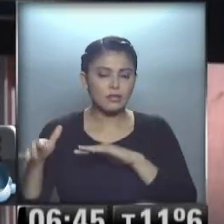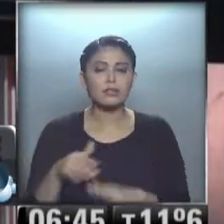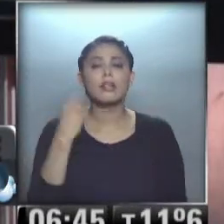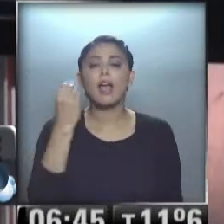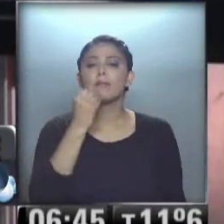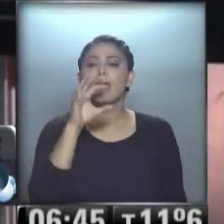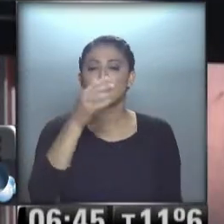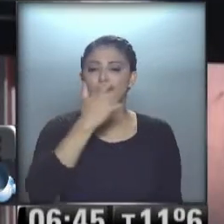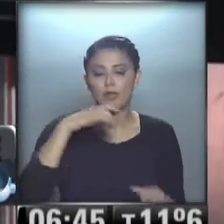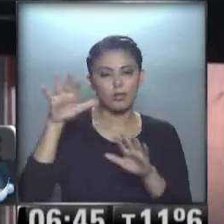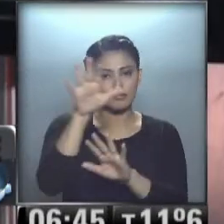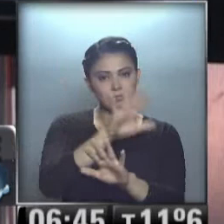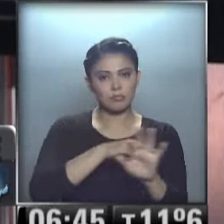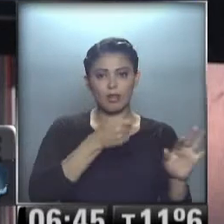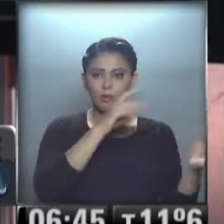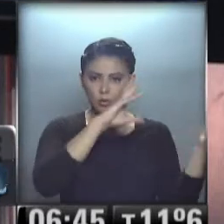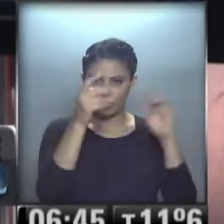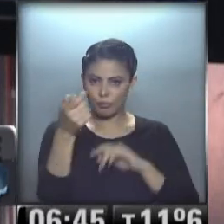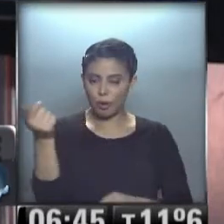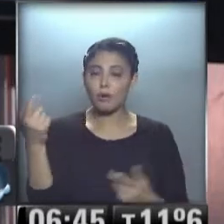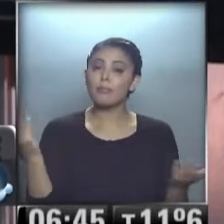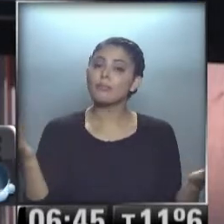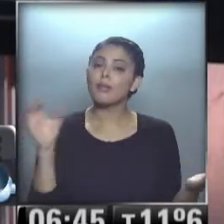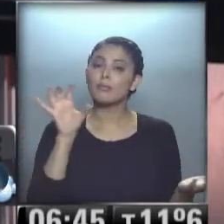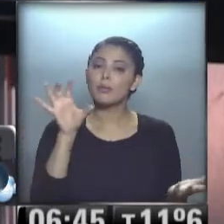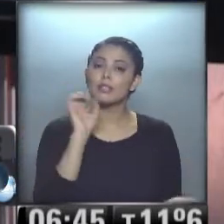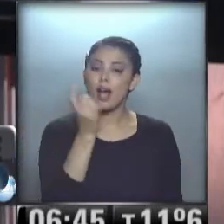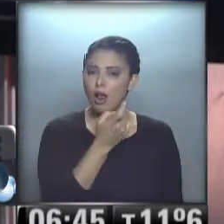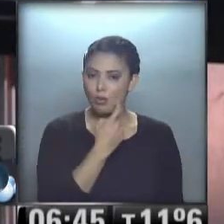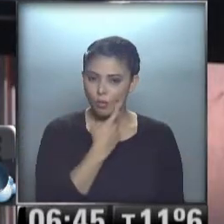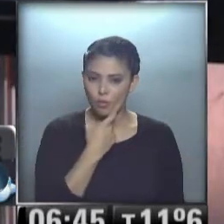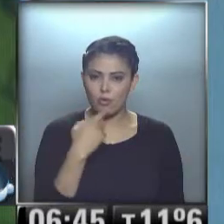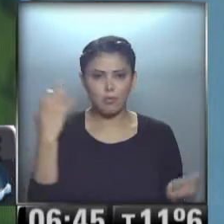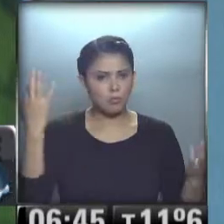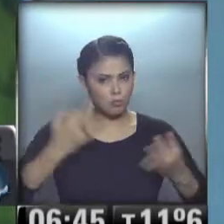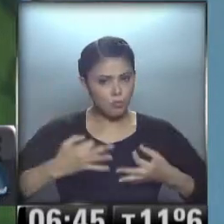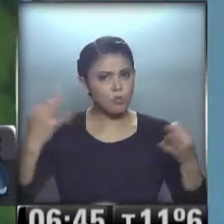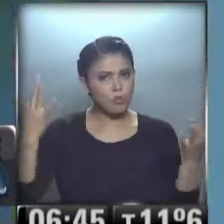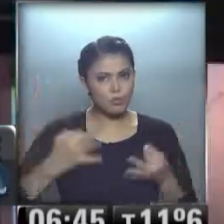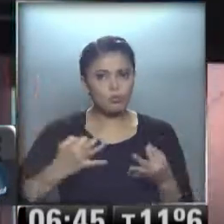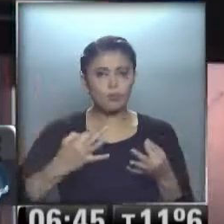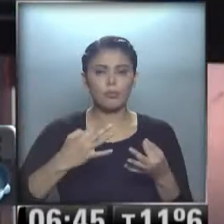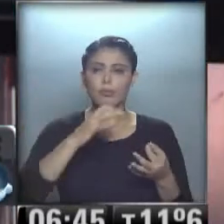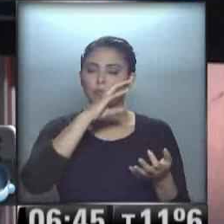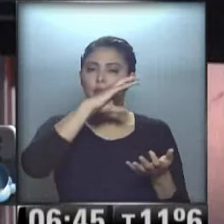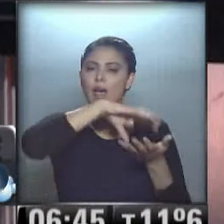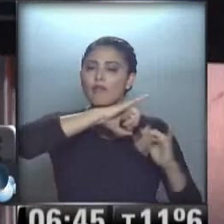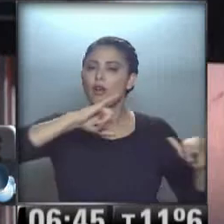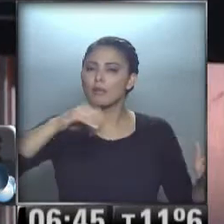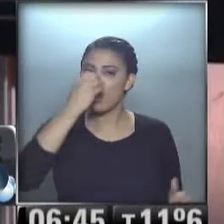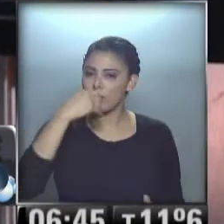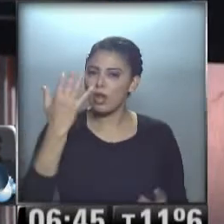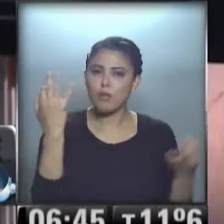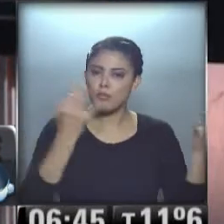Cuyo? Muy poquita nubosidad, pero en San Luis, ahí está, ¿eh? Muy bien el pronóstico del servicio meteorológico, muy, pero